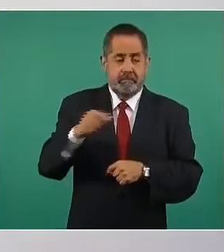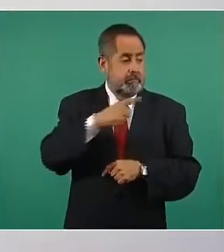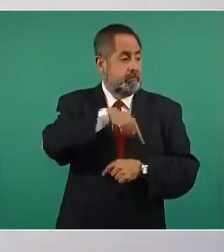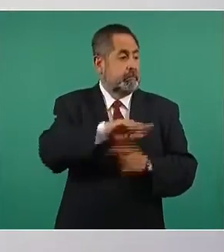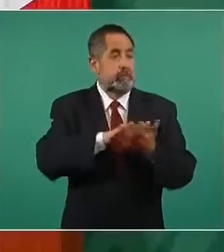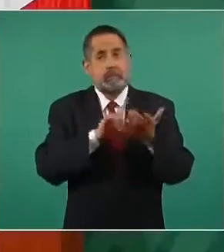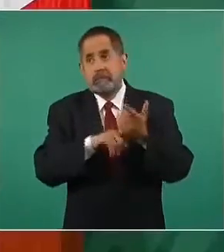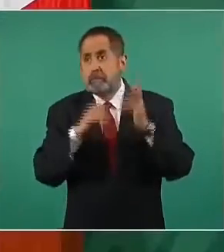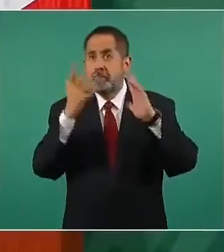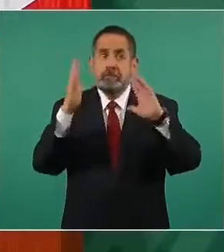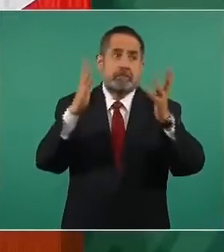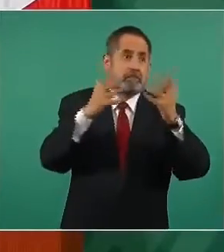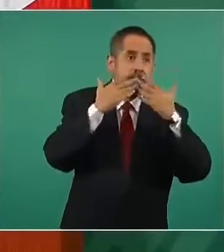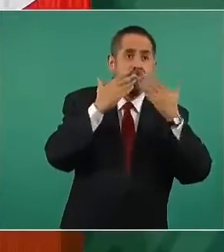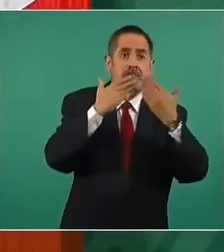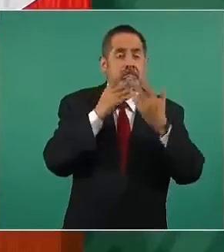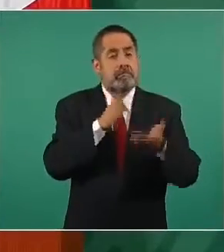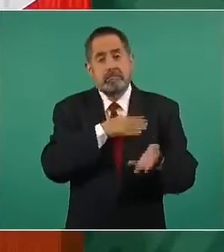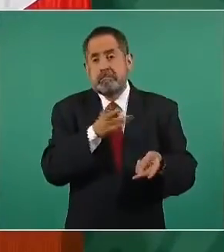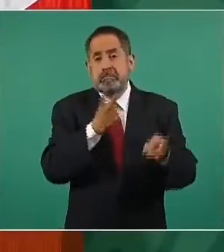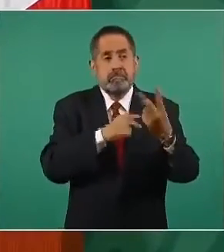aplausos.